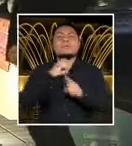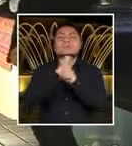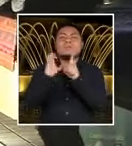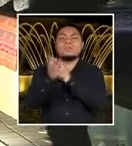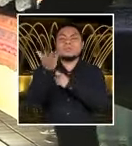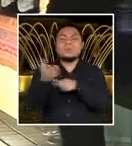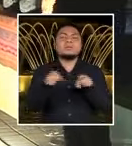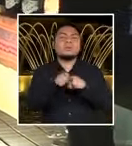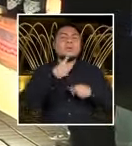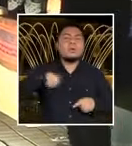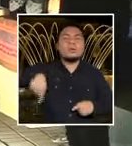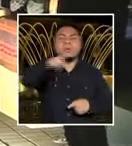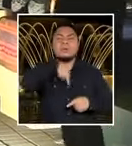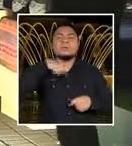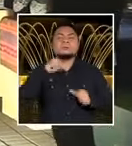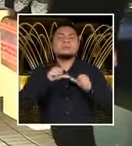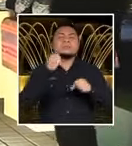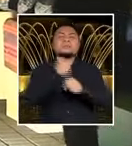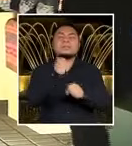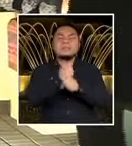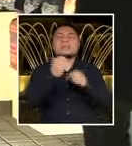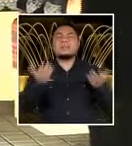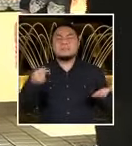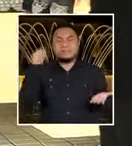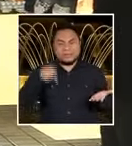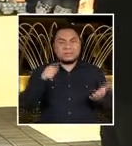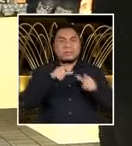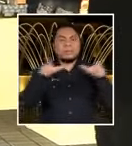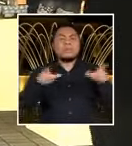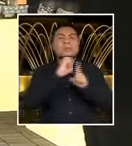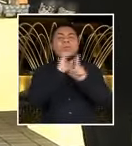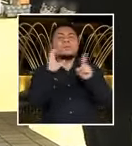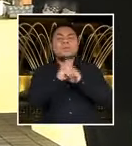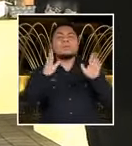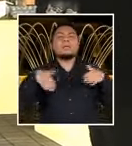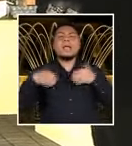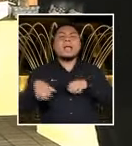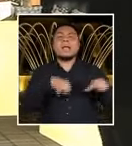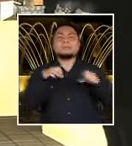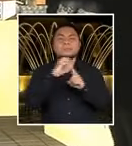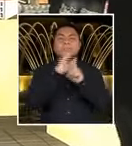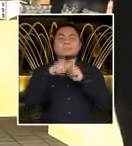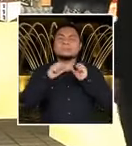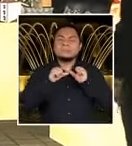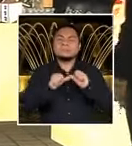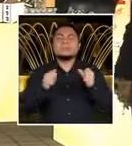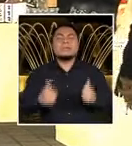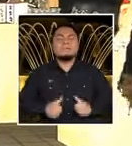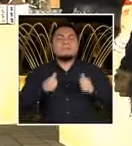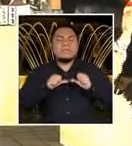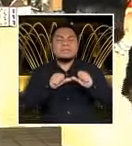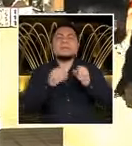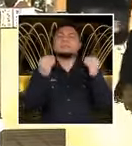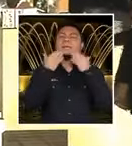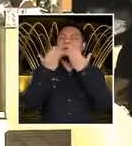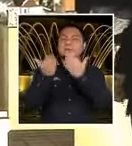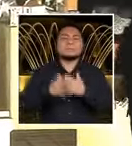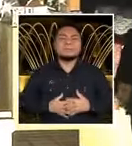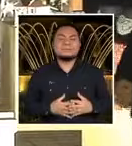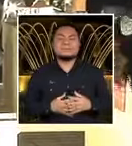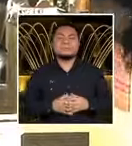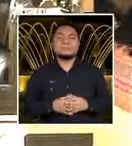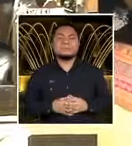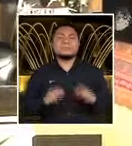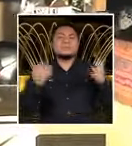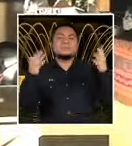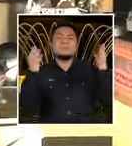Cultura y todos los que estamos trabajando desde el sector cultura para hacer que nuestra cultura siga viva. Muchas gracias.